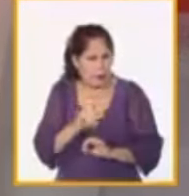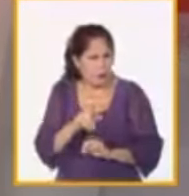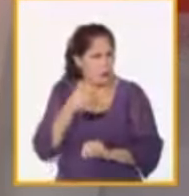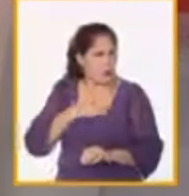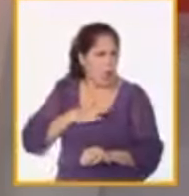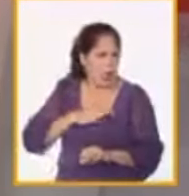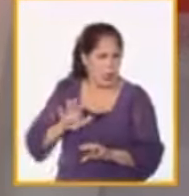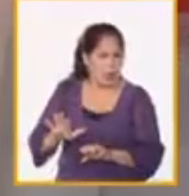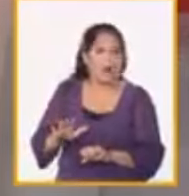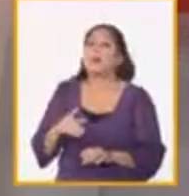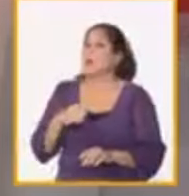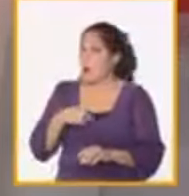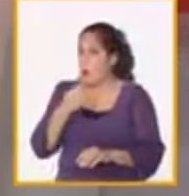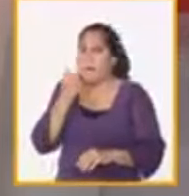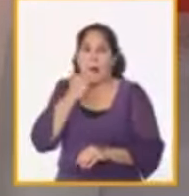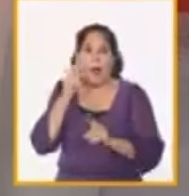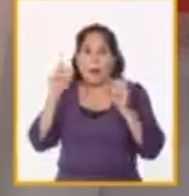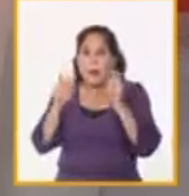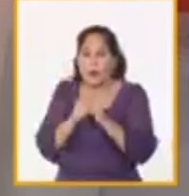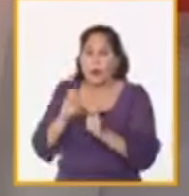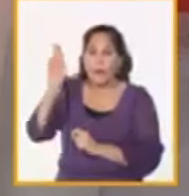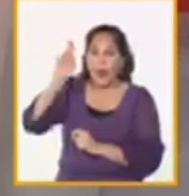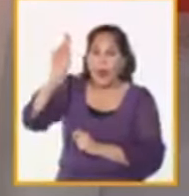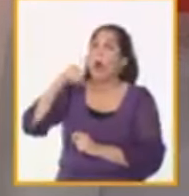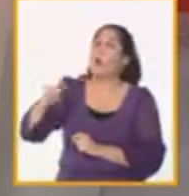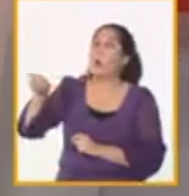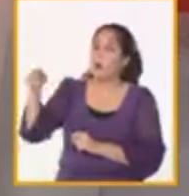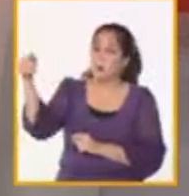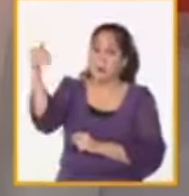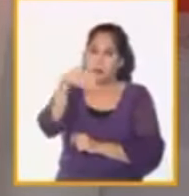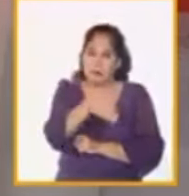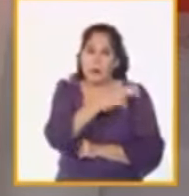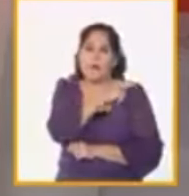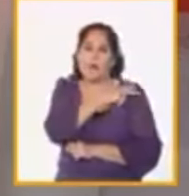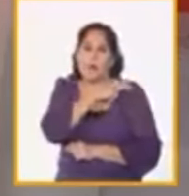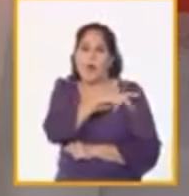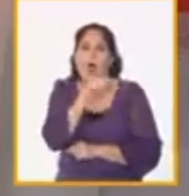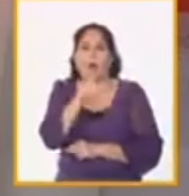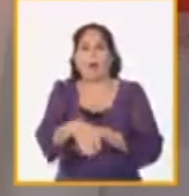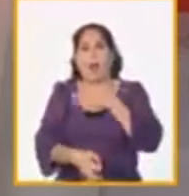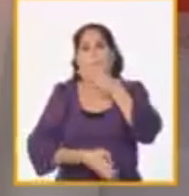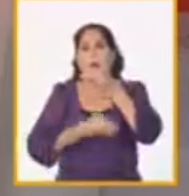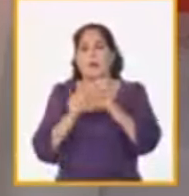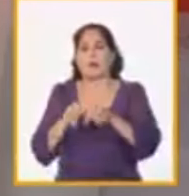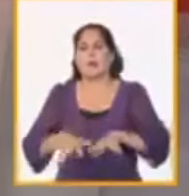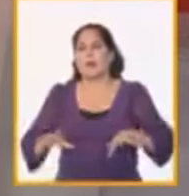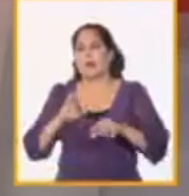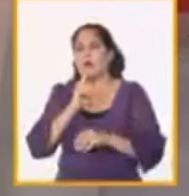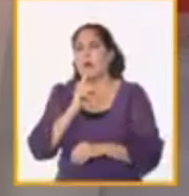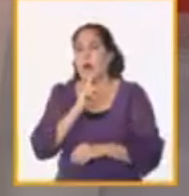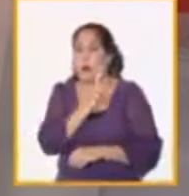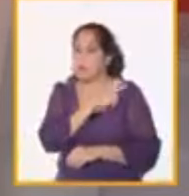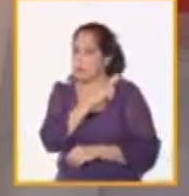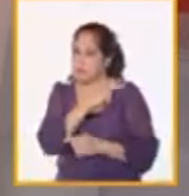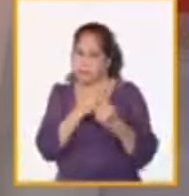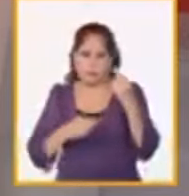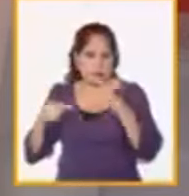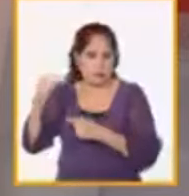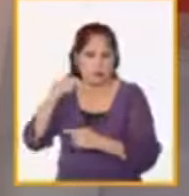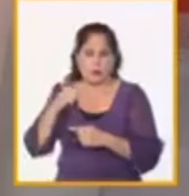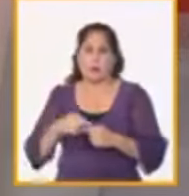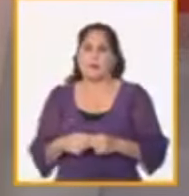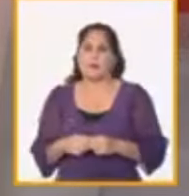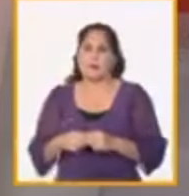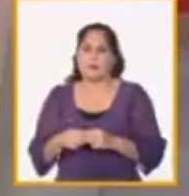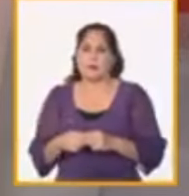tratar de estar en la mayor cantidad de las rendiciones de cuentas y en aquellas que nos soliciten, sí, tener cuadros principales que puedan explicar la situación